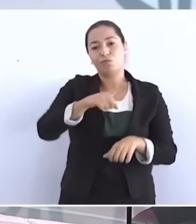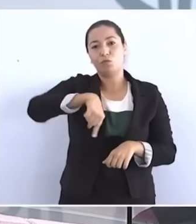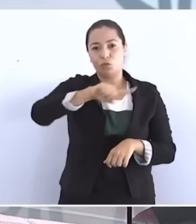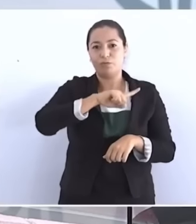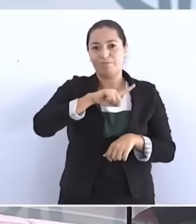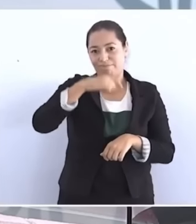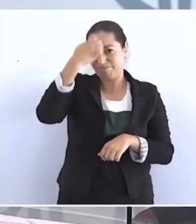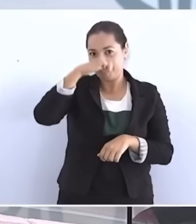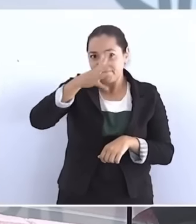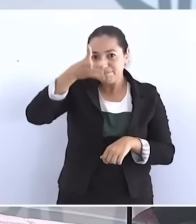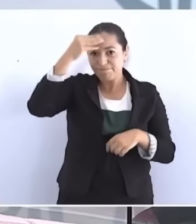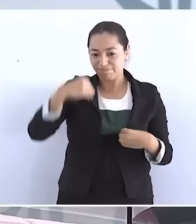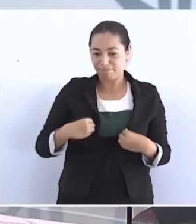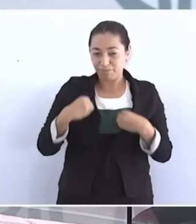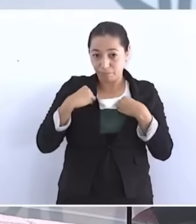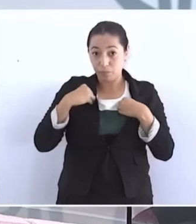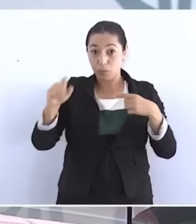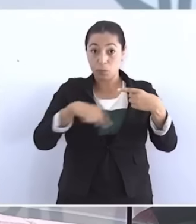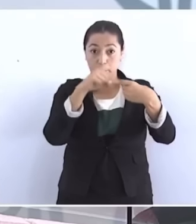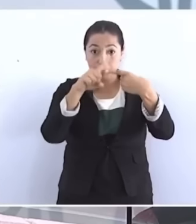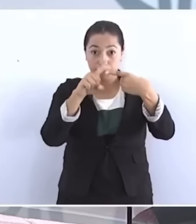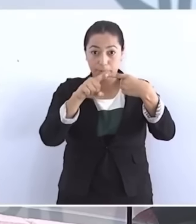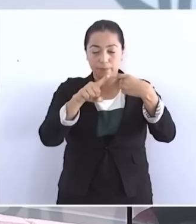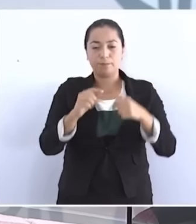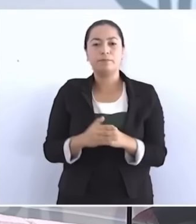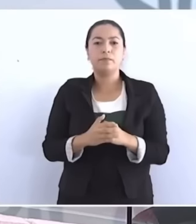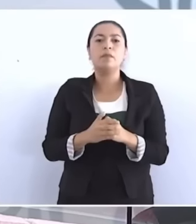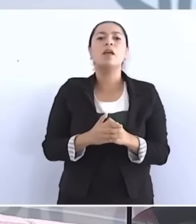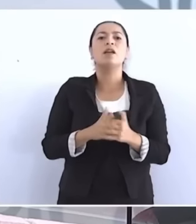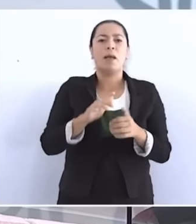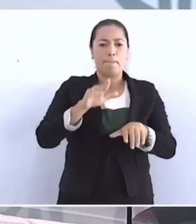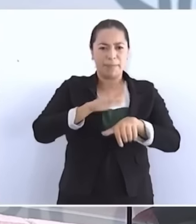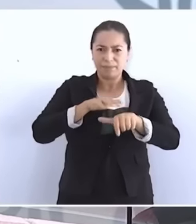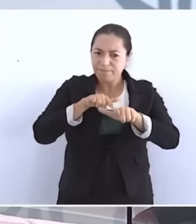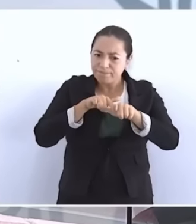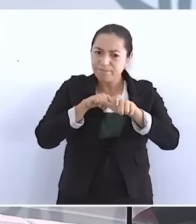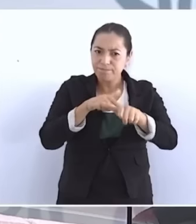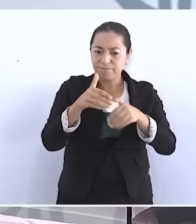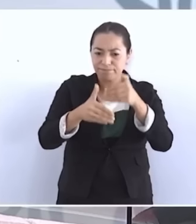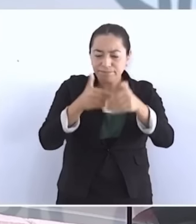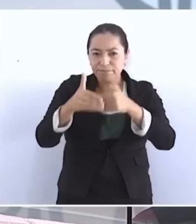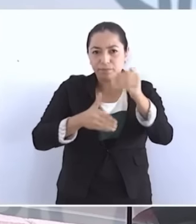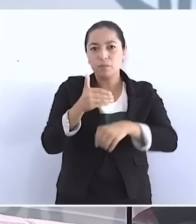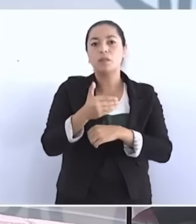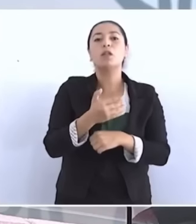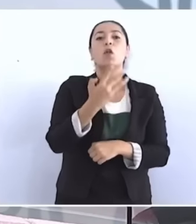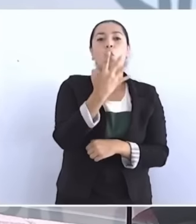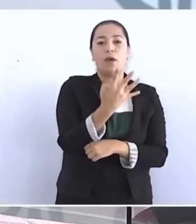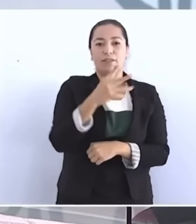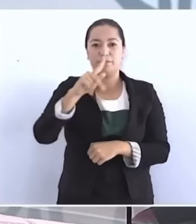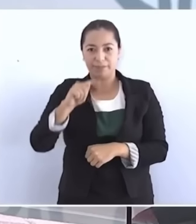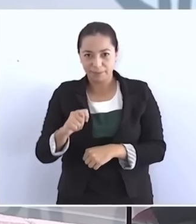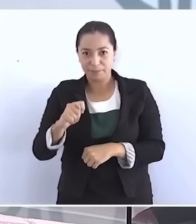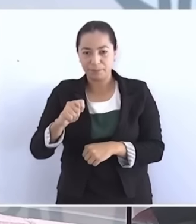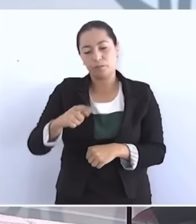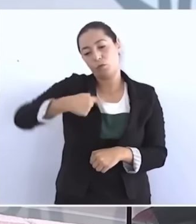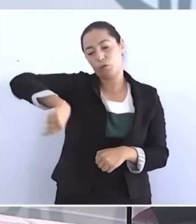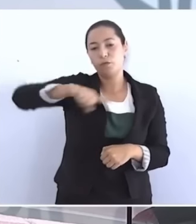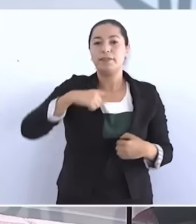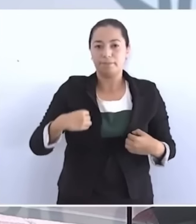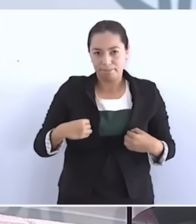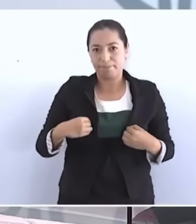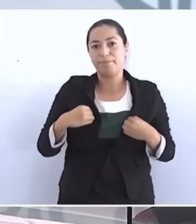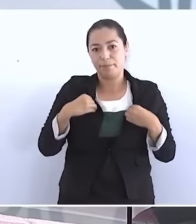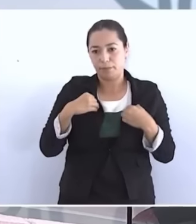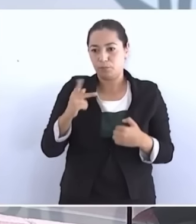la continuidad de la cuarta transformación de la vida pública. Y 2, tiempo